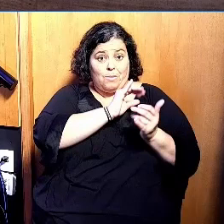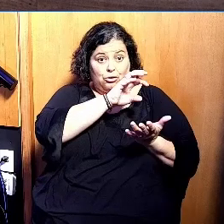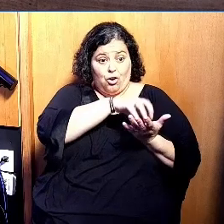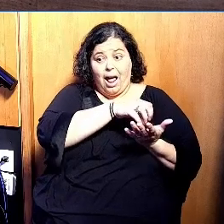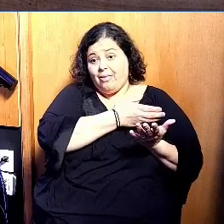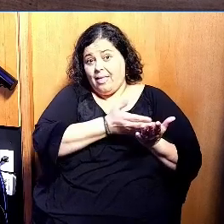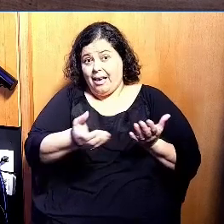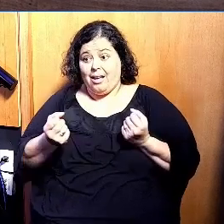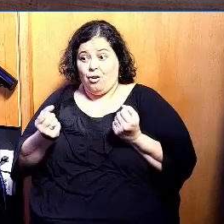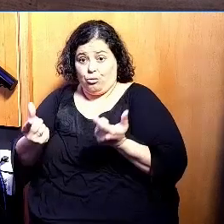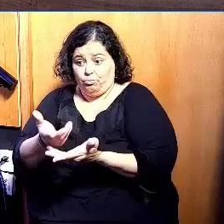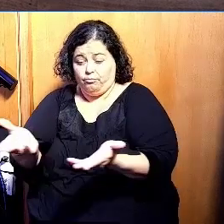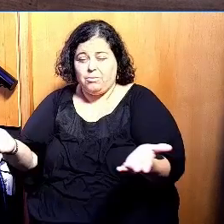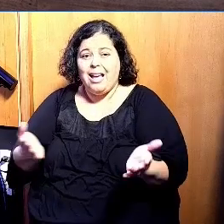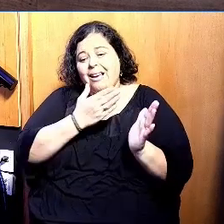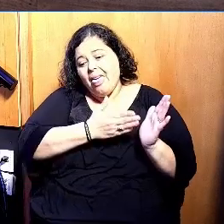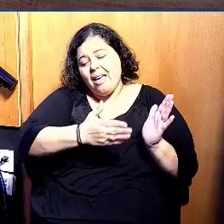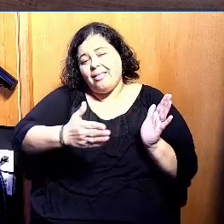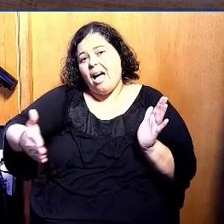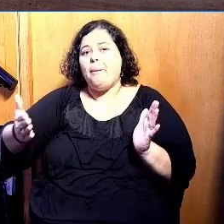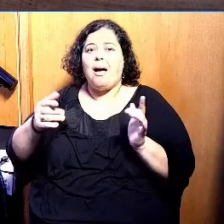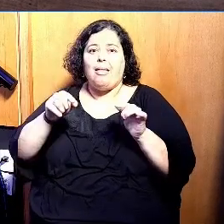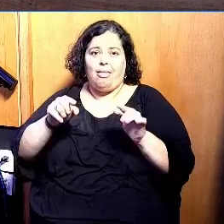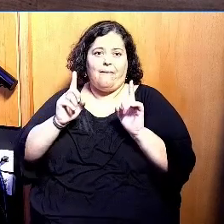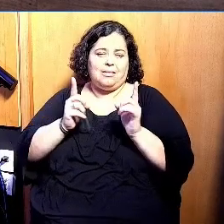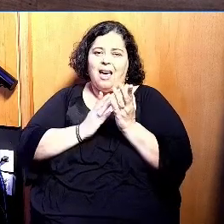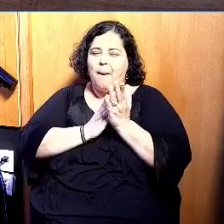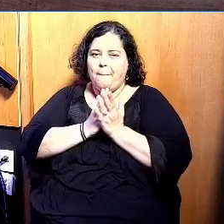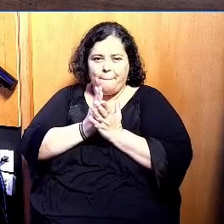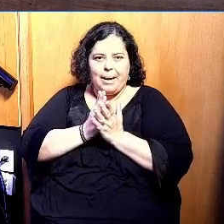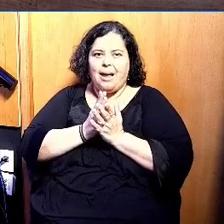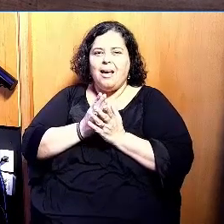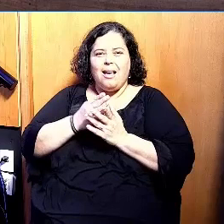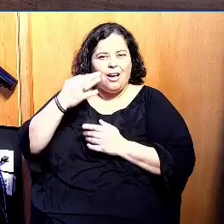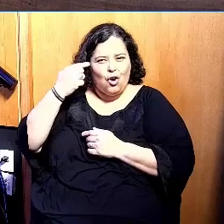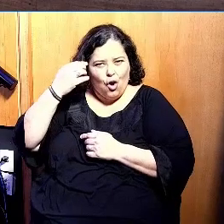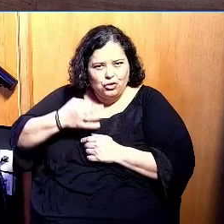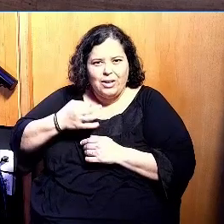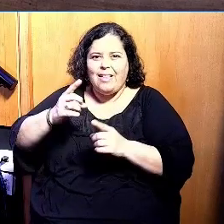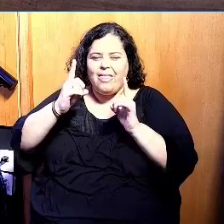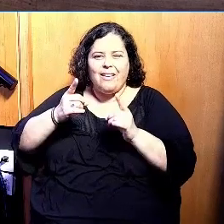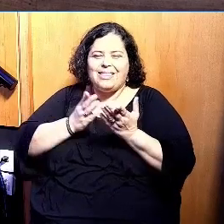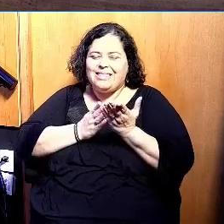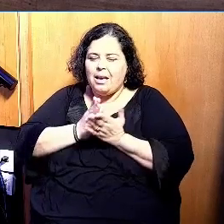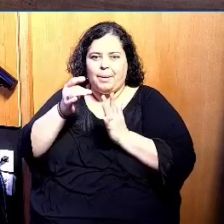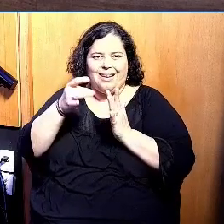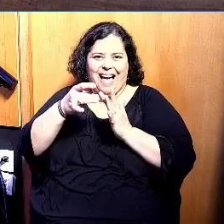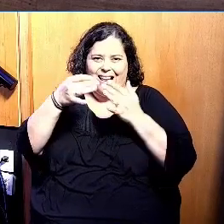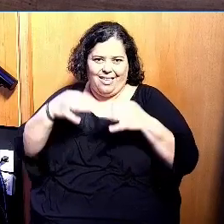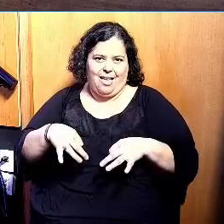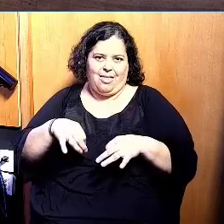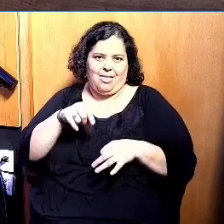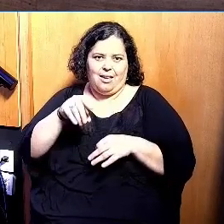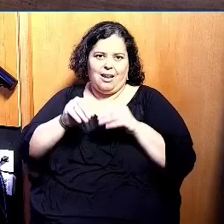disponibilizo. En cada una de las etapas del ciclo de vida del dato siempre tenemos que estar conscientes de asegurar la calidad, ¿no? de ese